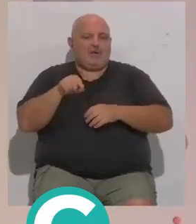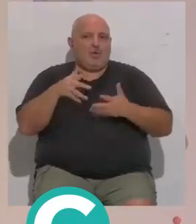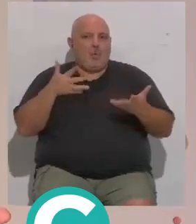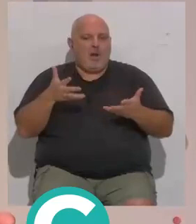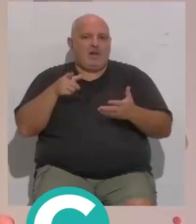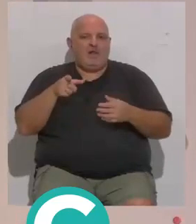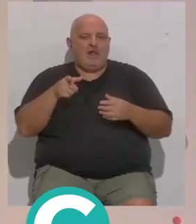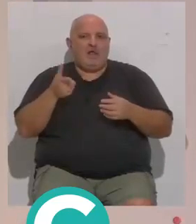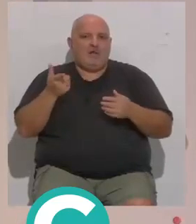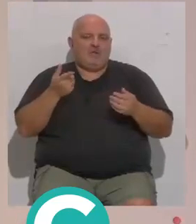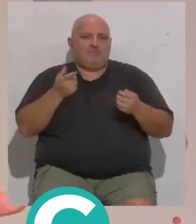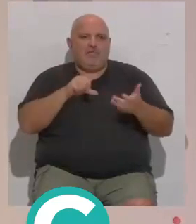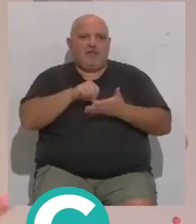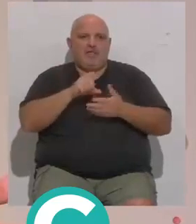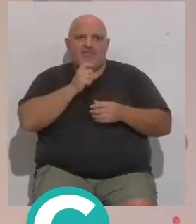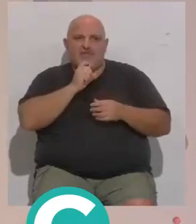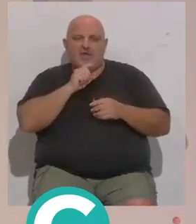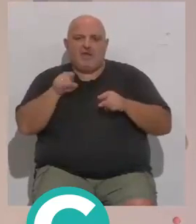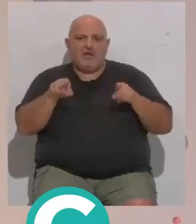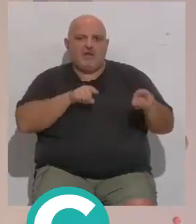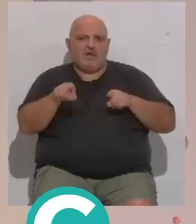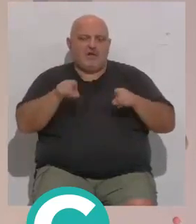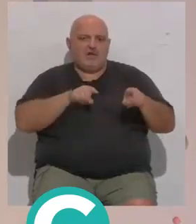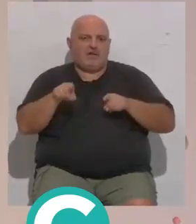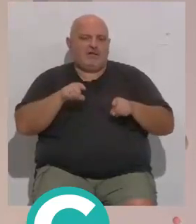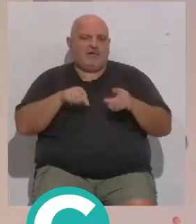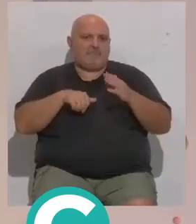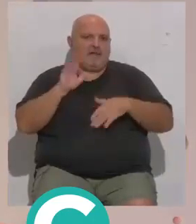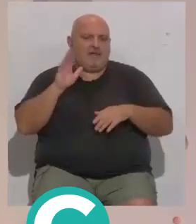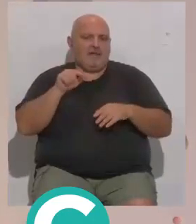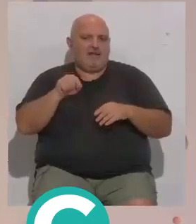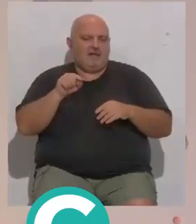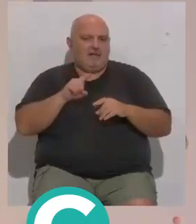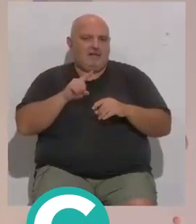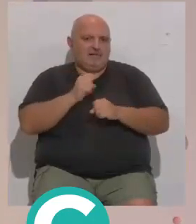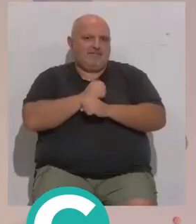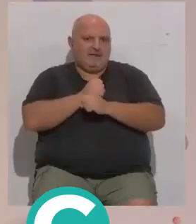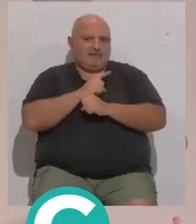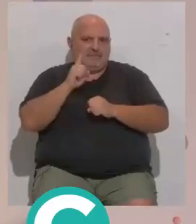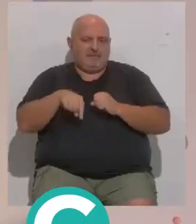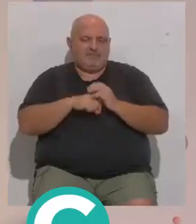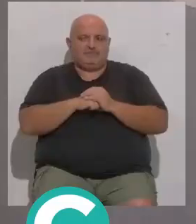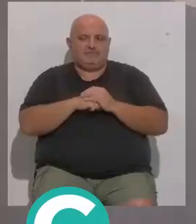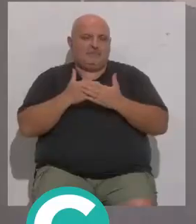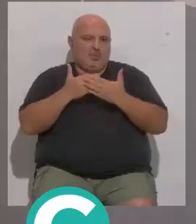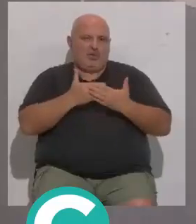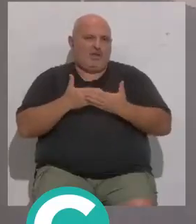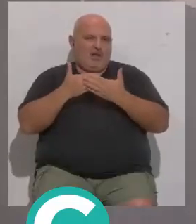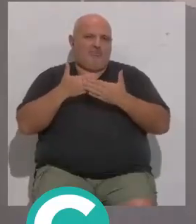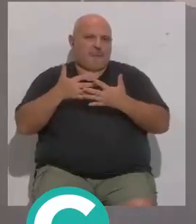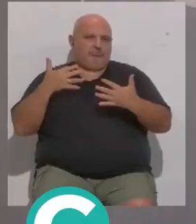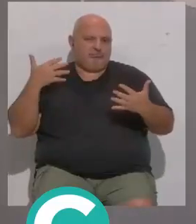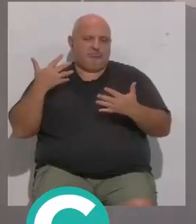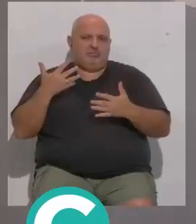cuál de los dos centrales es el que tiene más dificultades a la hora de sacar la pelota. Eso está muy trabajado también. Eso ya está estudiado con esto de